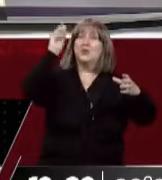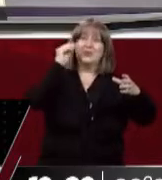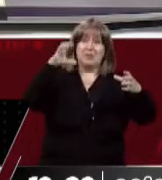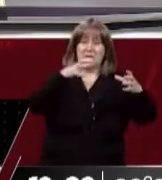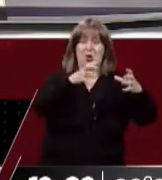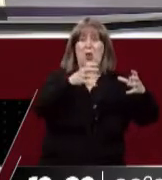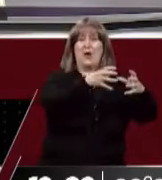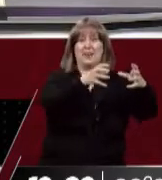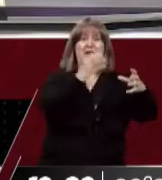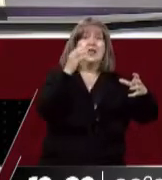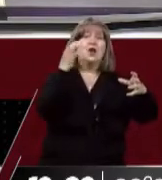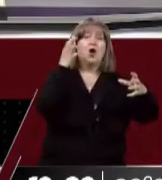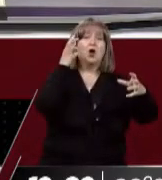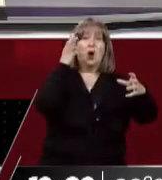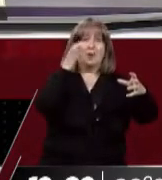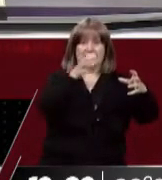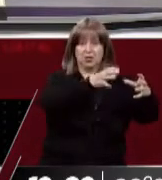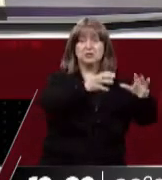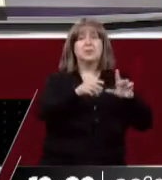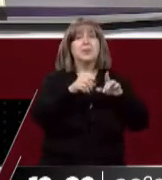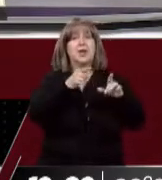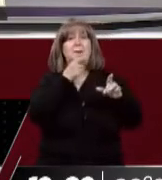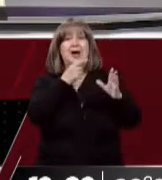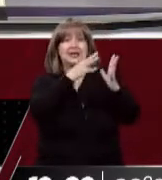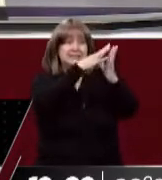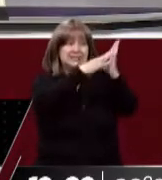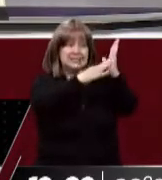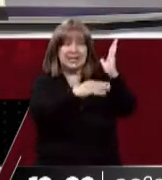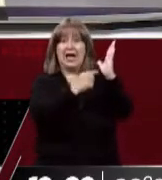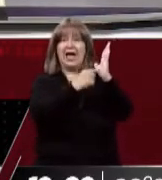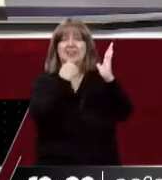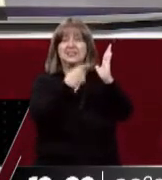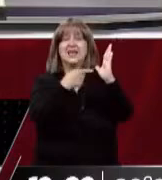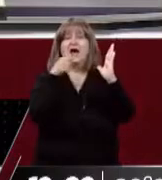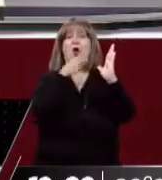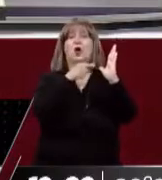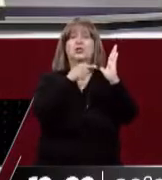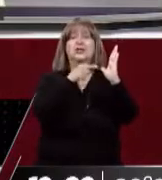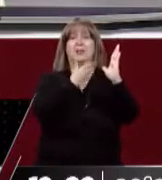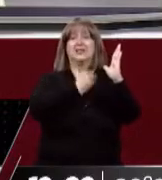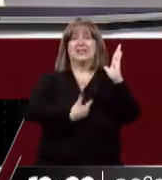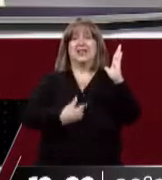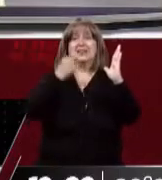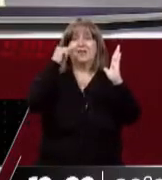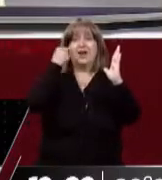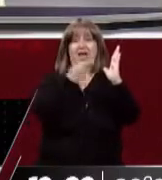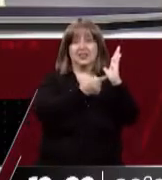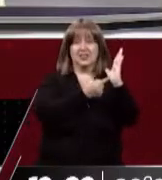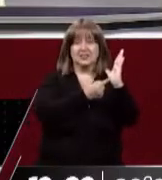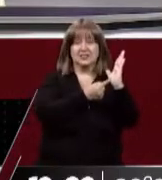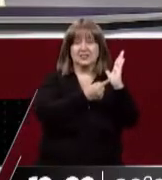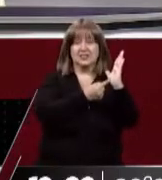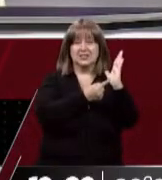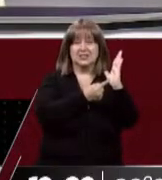mismo objetivo y que además en su hoja de ruta estaba atacar al presidente de la nación no sabemos exactamente por qué lo diga ni